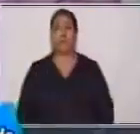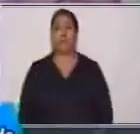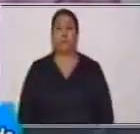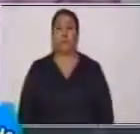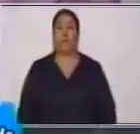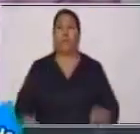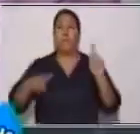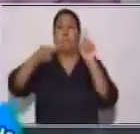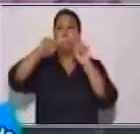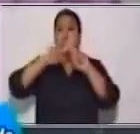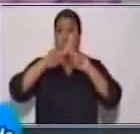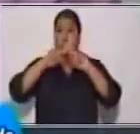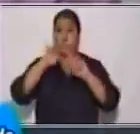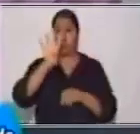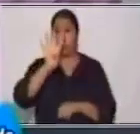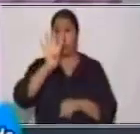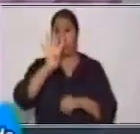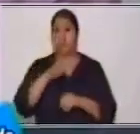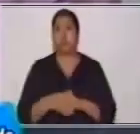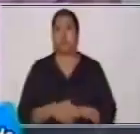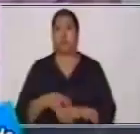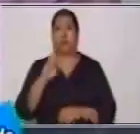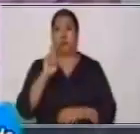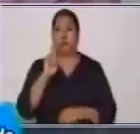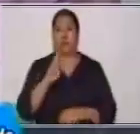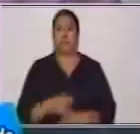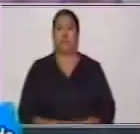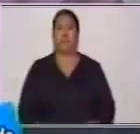Por 4, R.